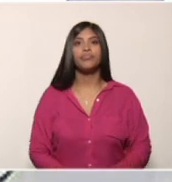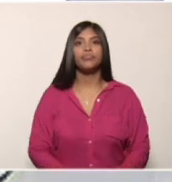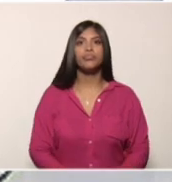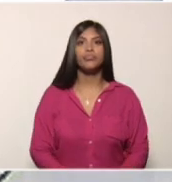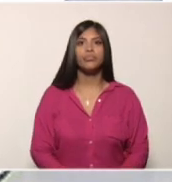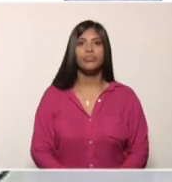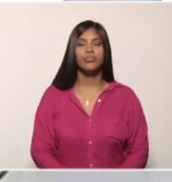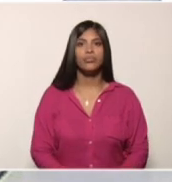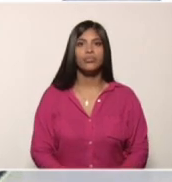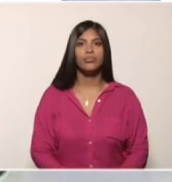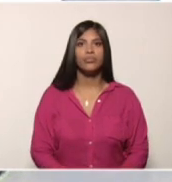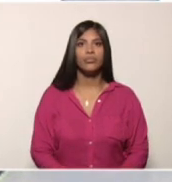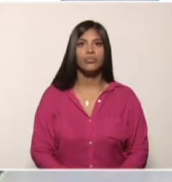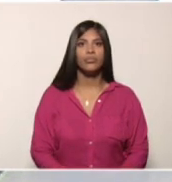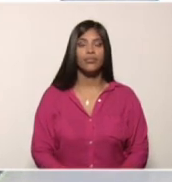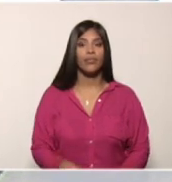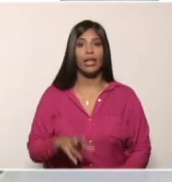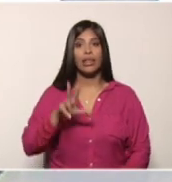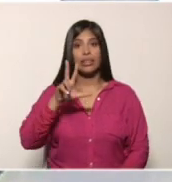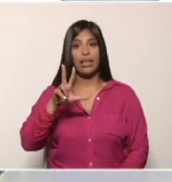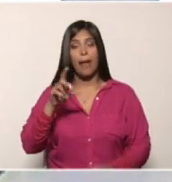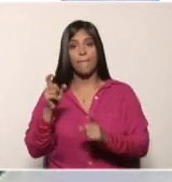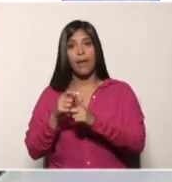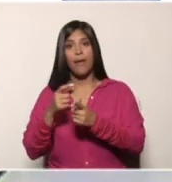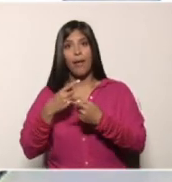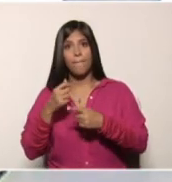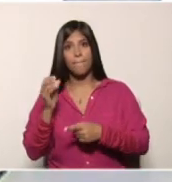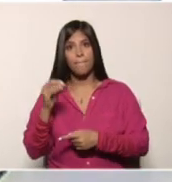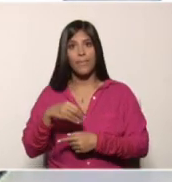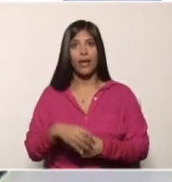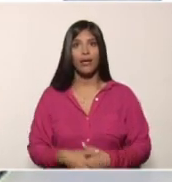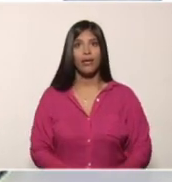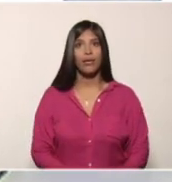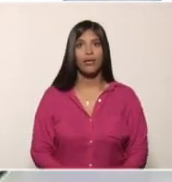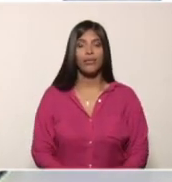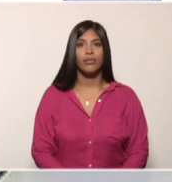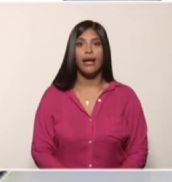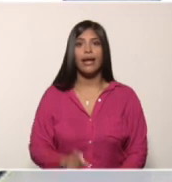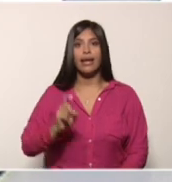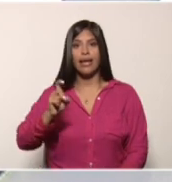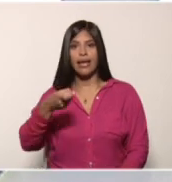¿Okay? Tres palabras más. Gender.